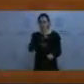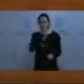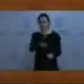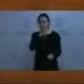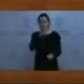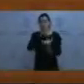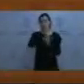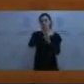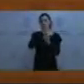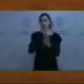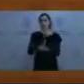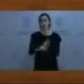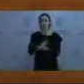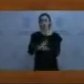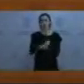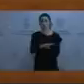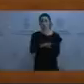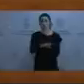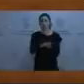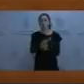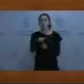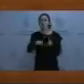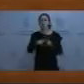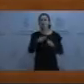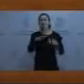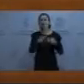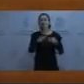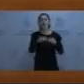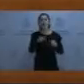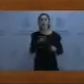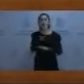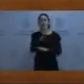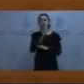y a los usuarios de Harrio, que son los que nos importan.